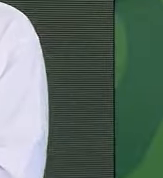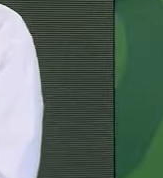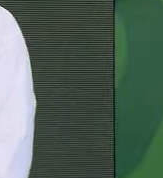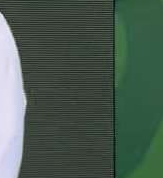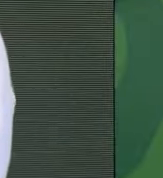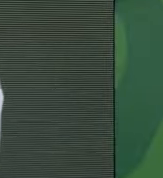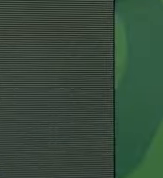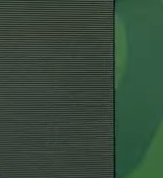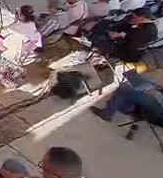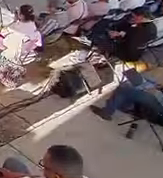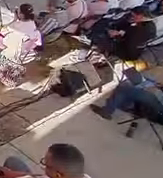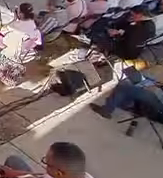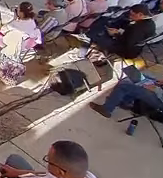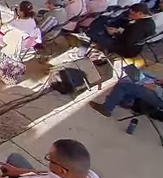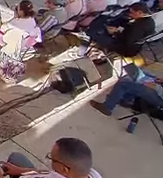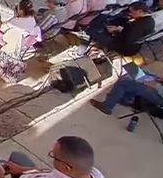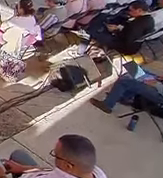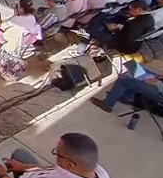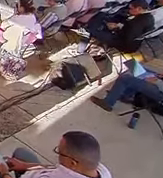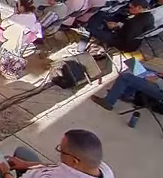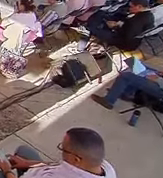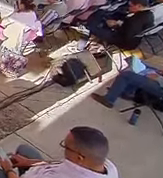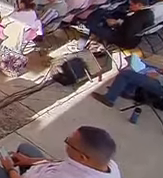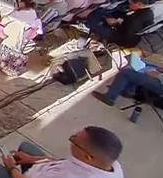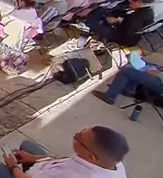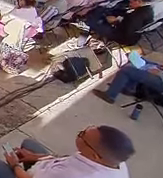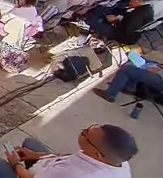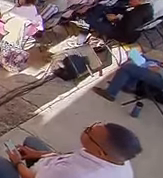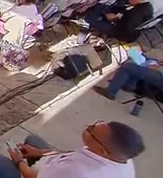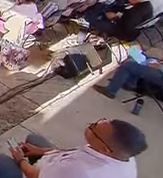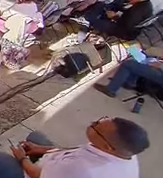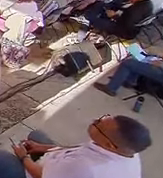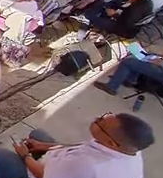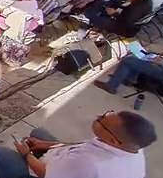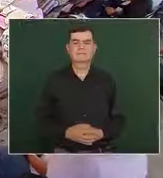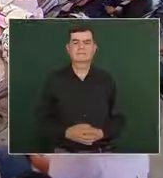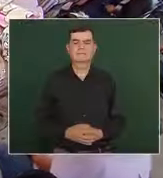porque si